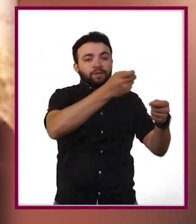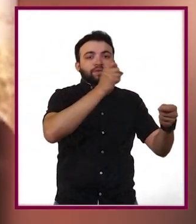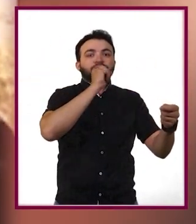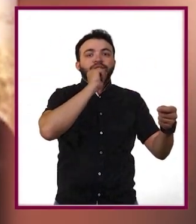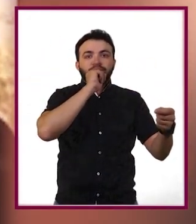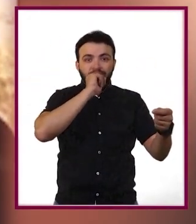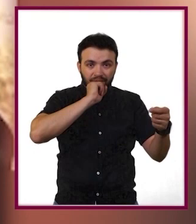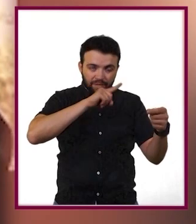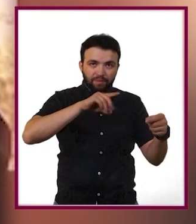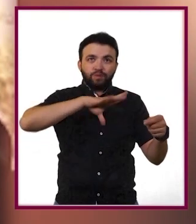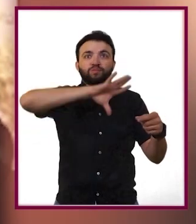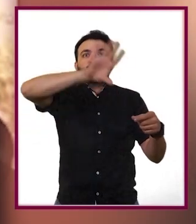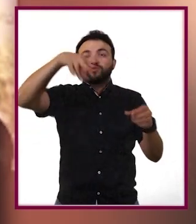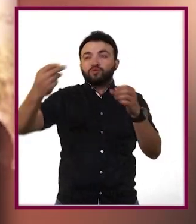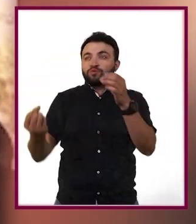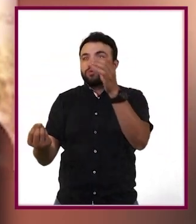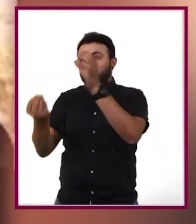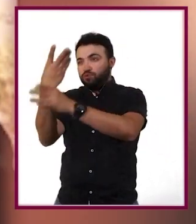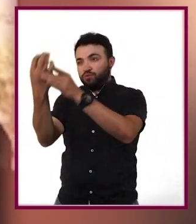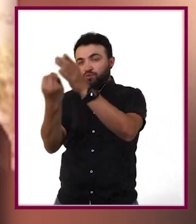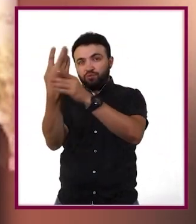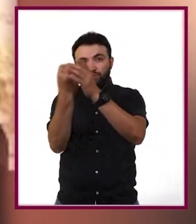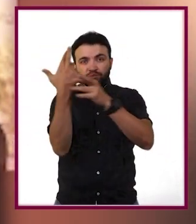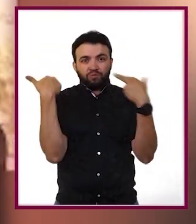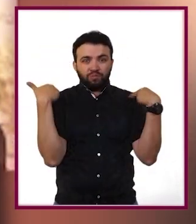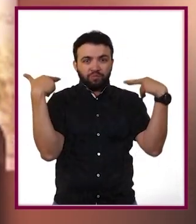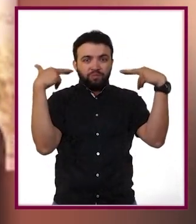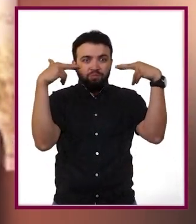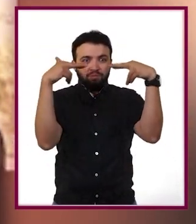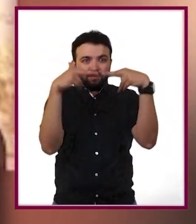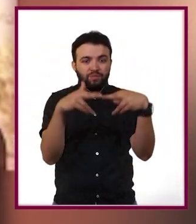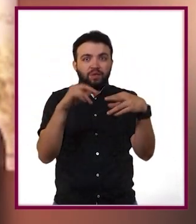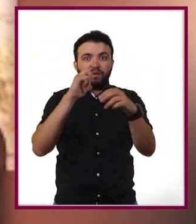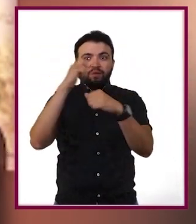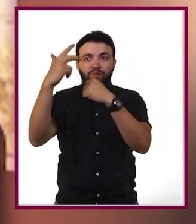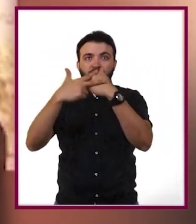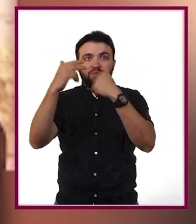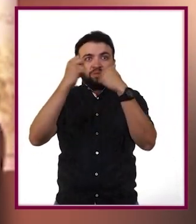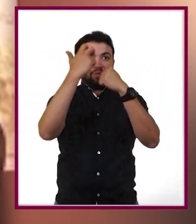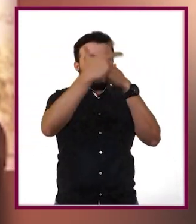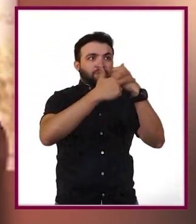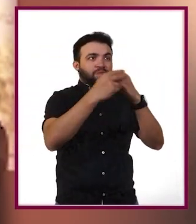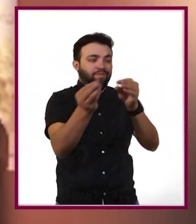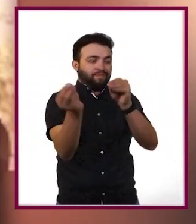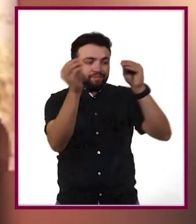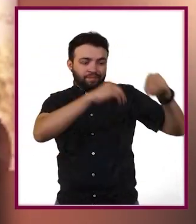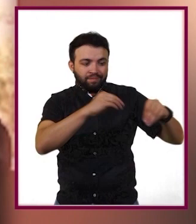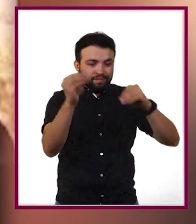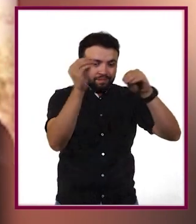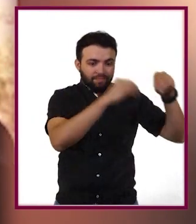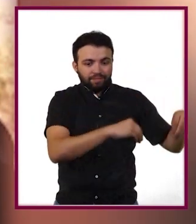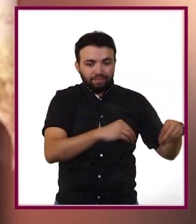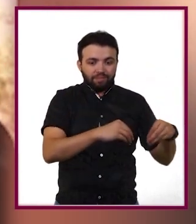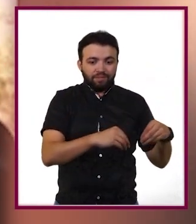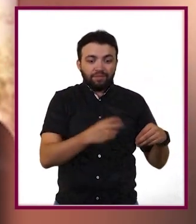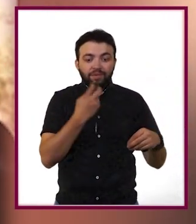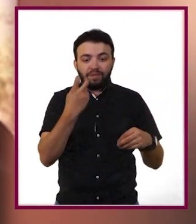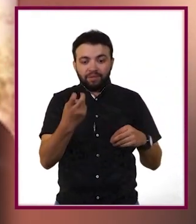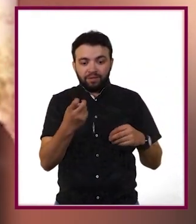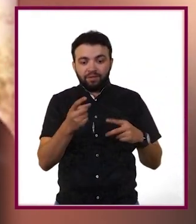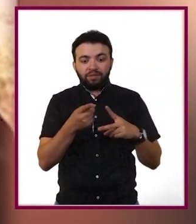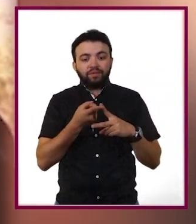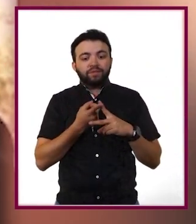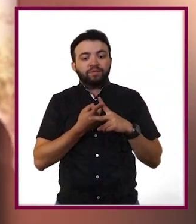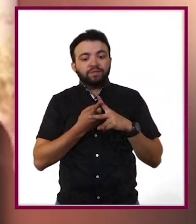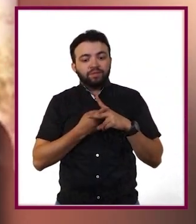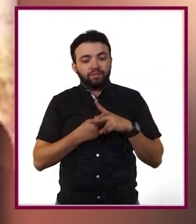nuevos maestros de grandes especialidades, de gran prestigio por su obra en Europa, los trae